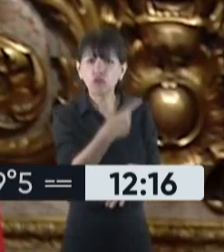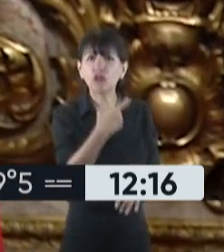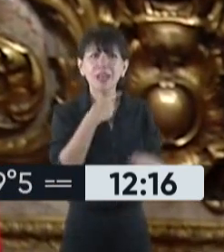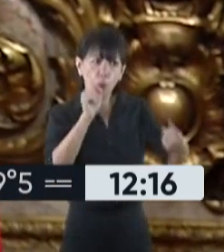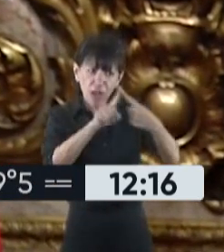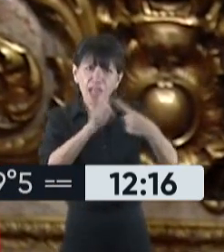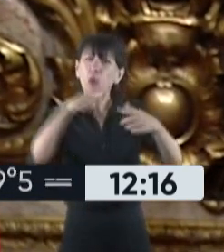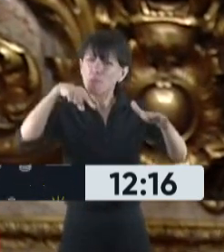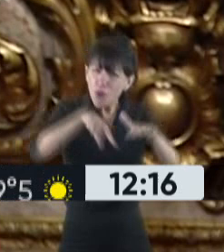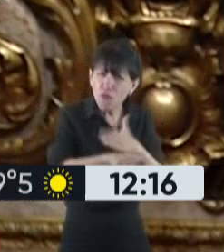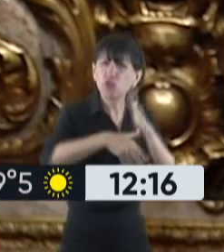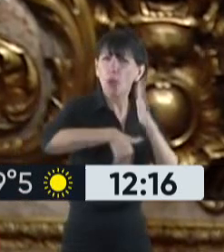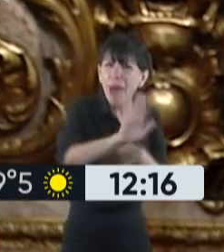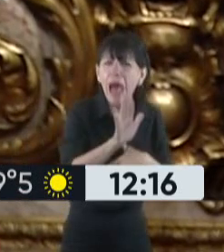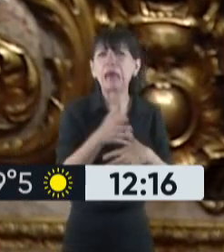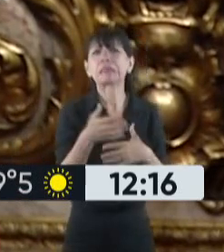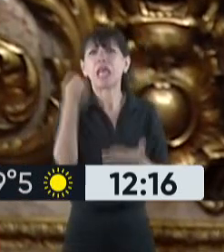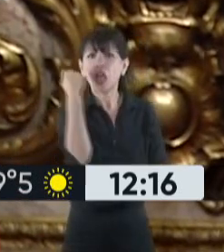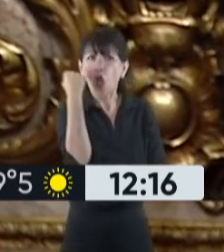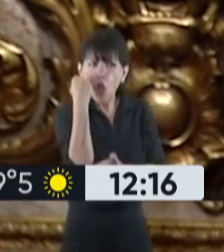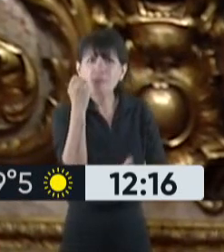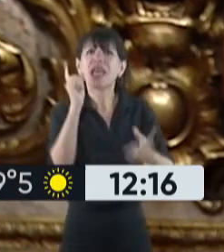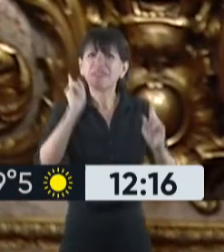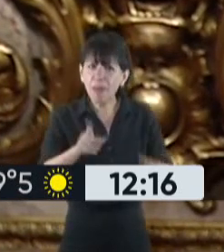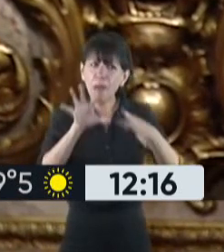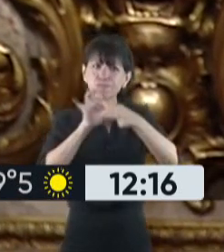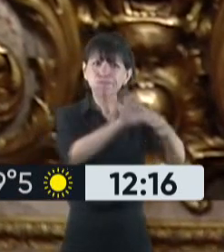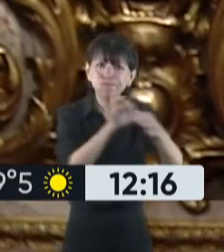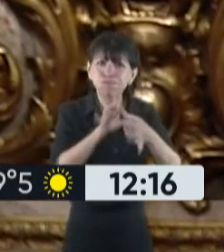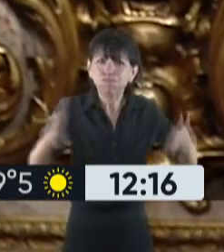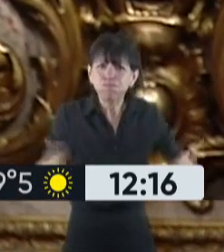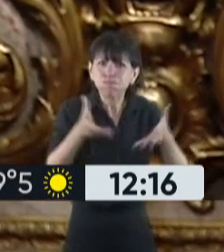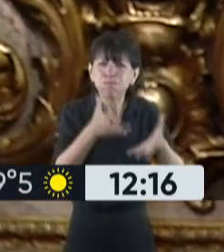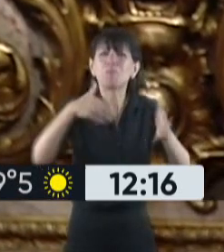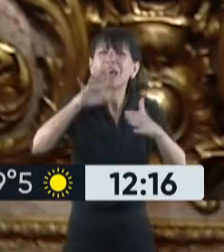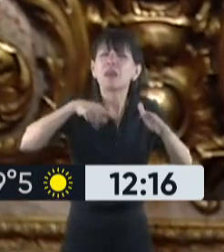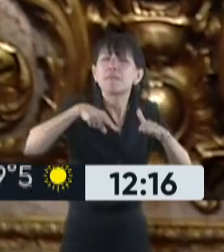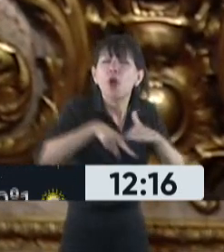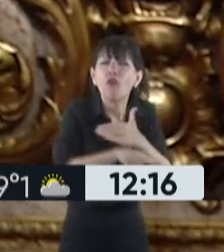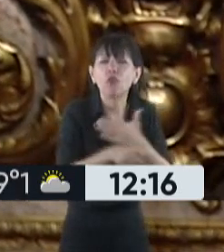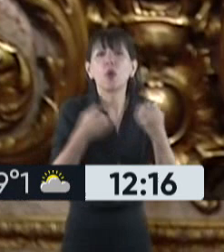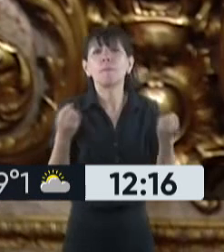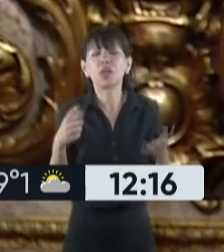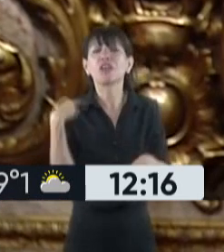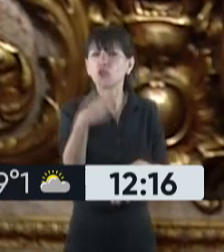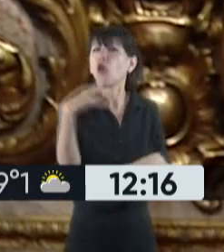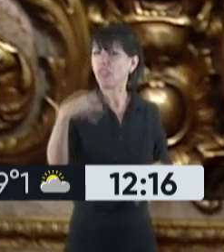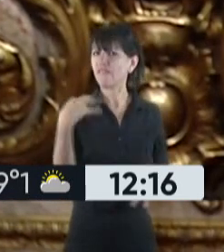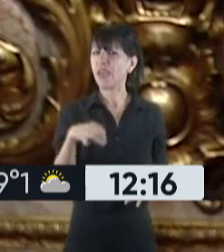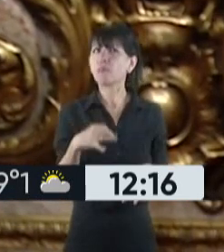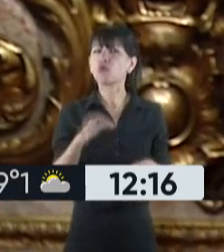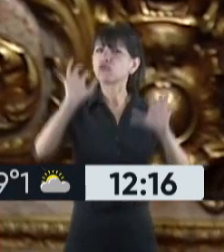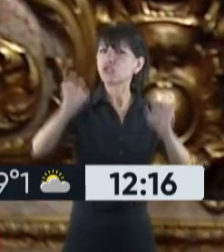una cooperación económica mucho profundizada, porque tenemos que reconocer que tenemos una